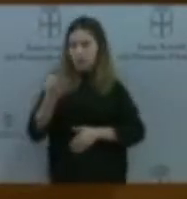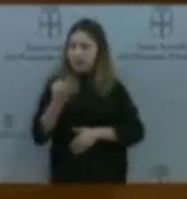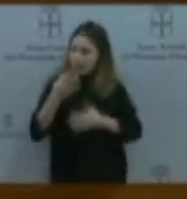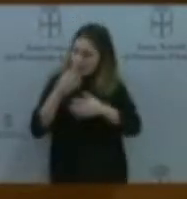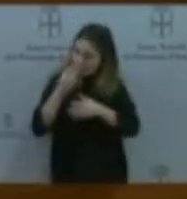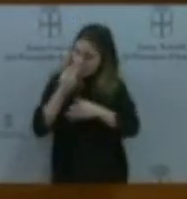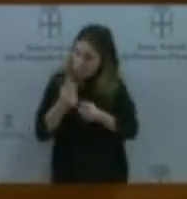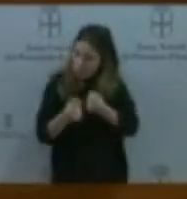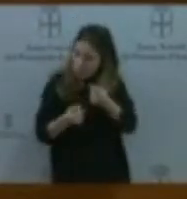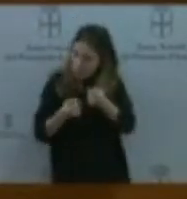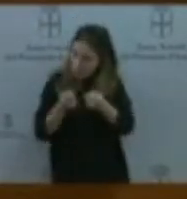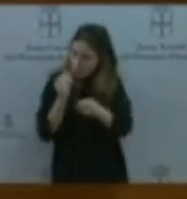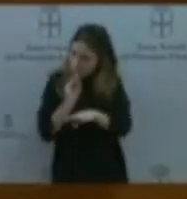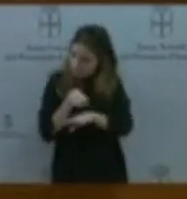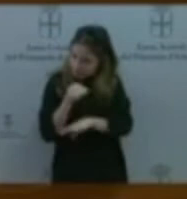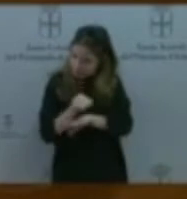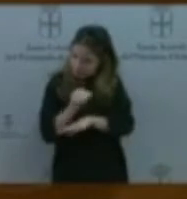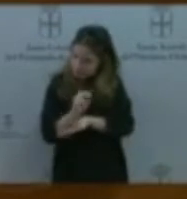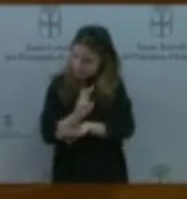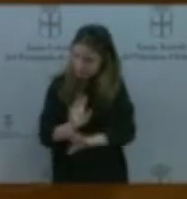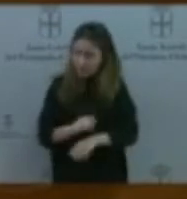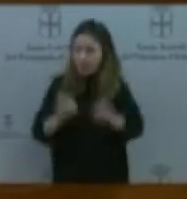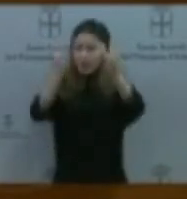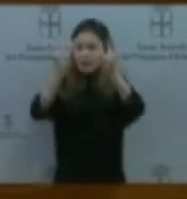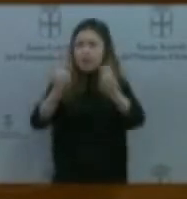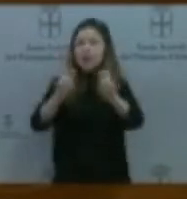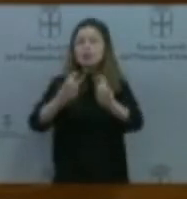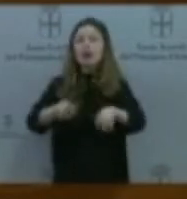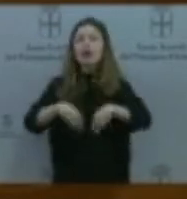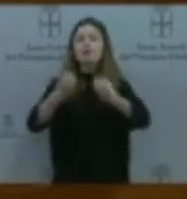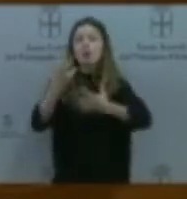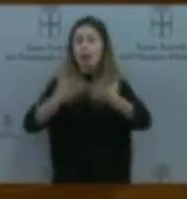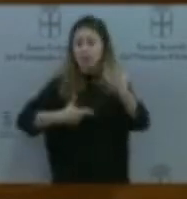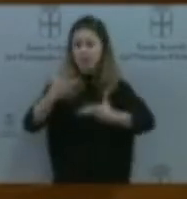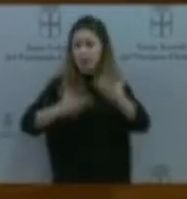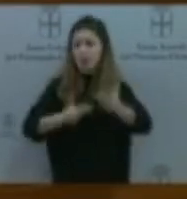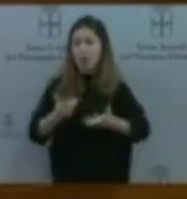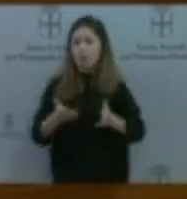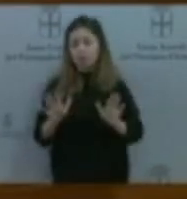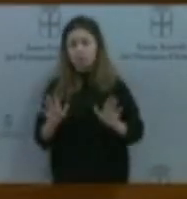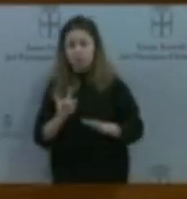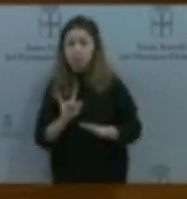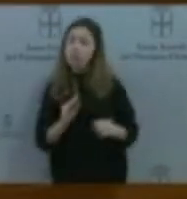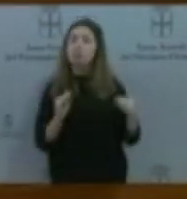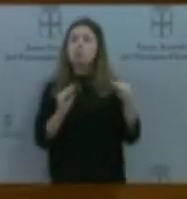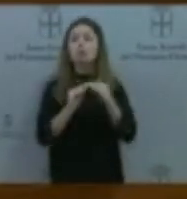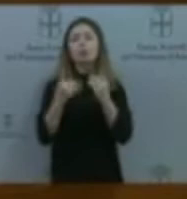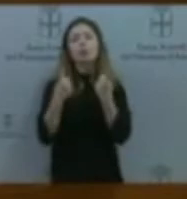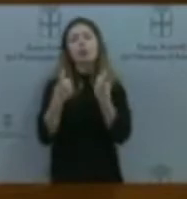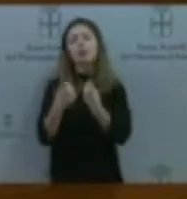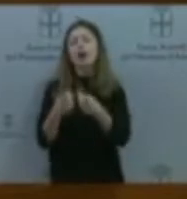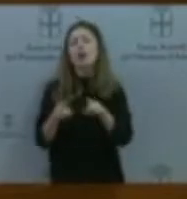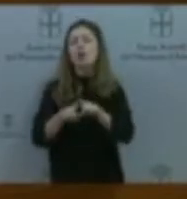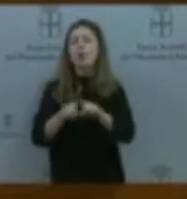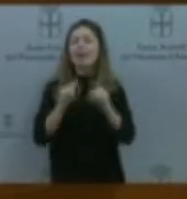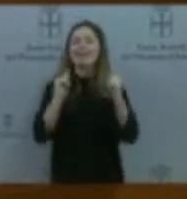En materia de reforma de la administración, pues ahí compartimos que es necesario no un pacto, sino que se dialogue, porque de nada sirve, y pasa